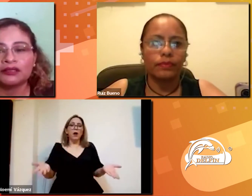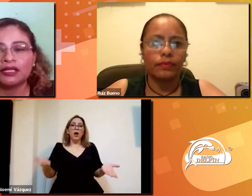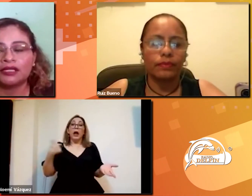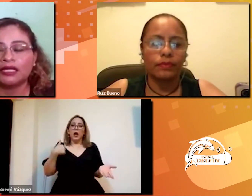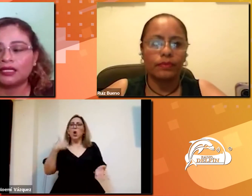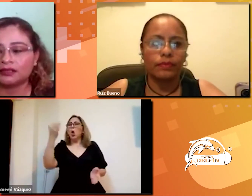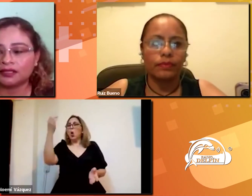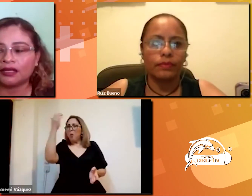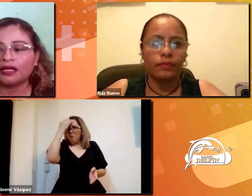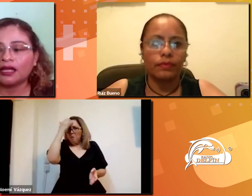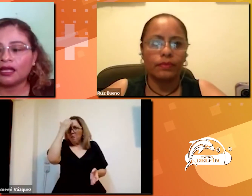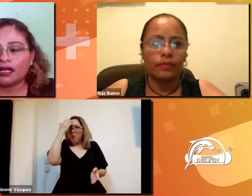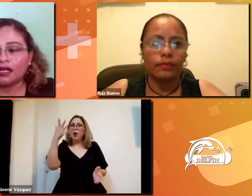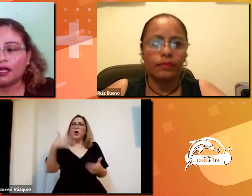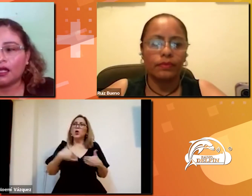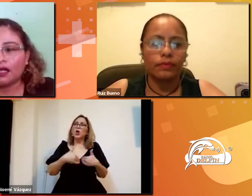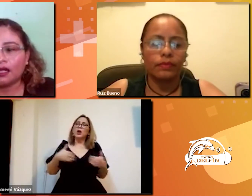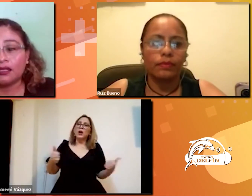poquito más